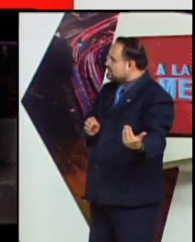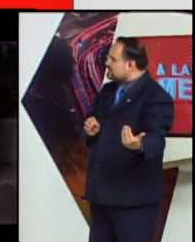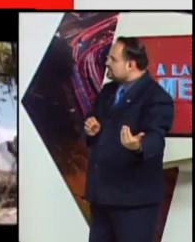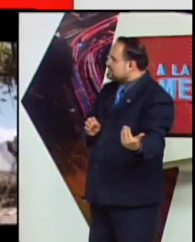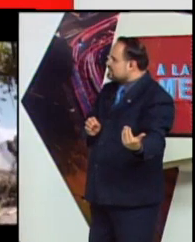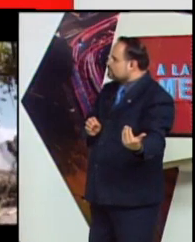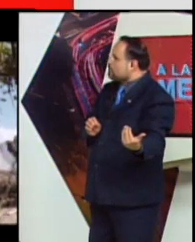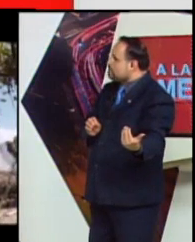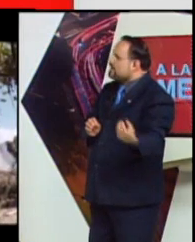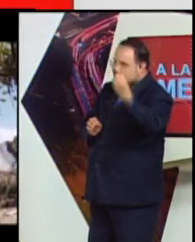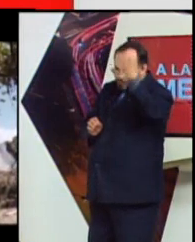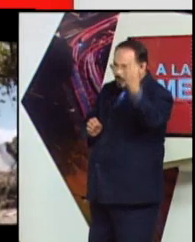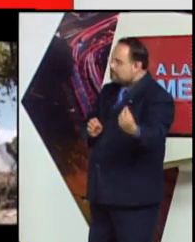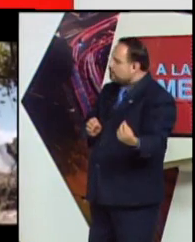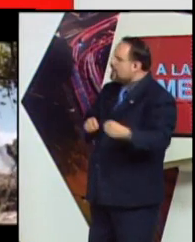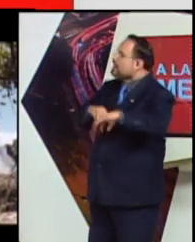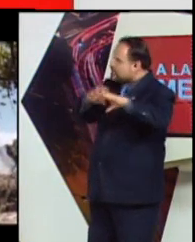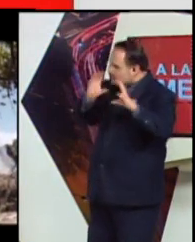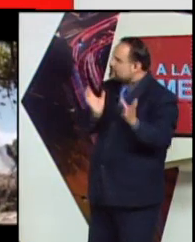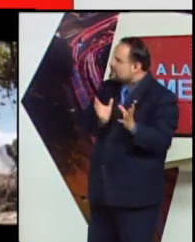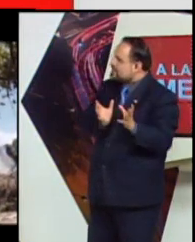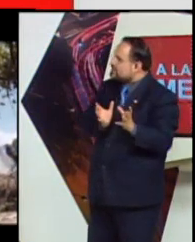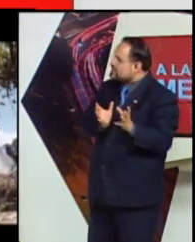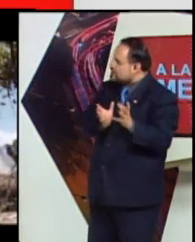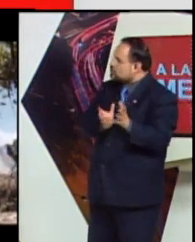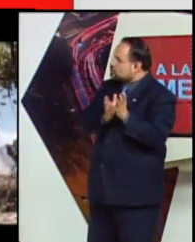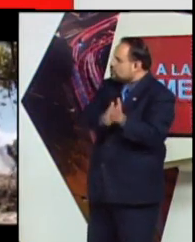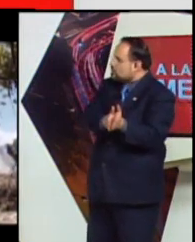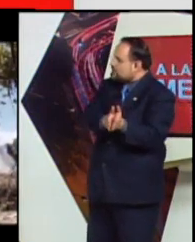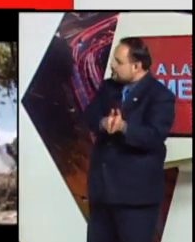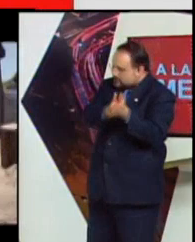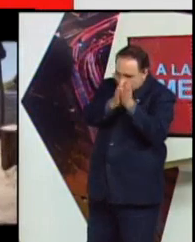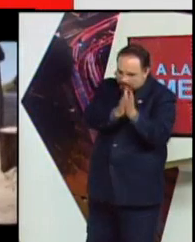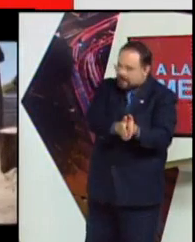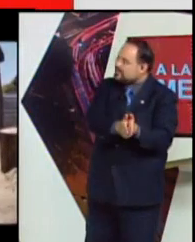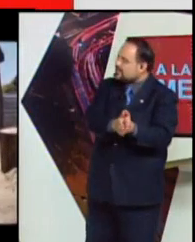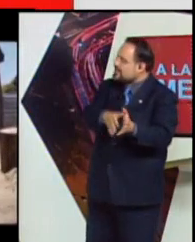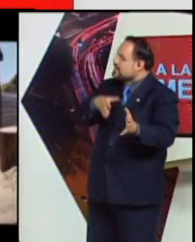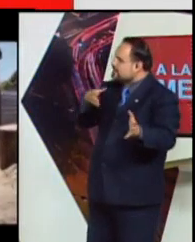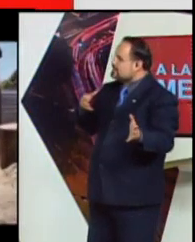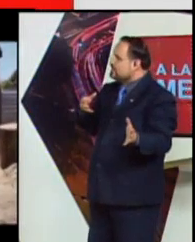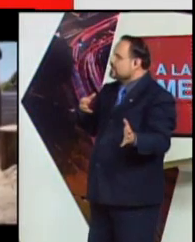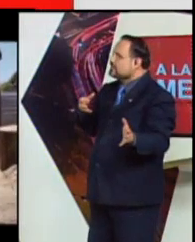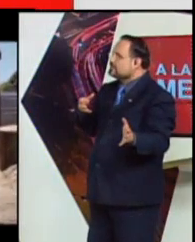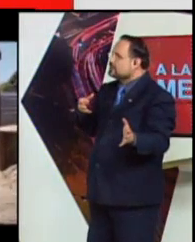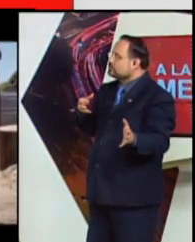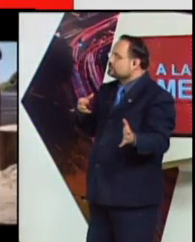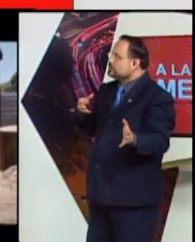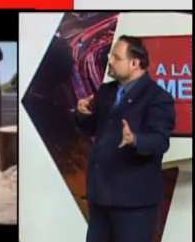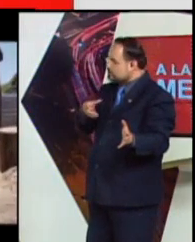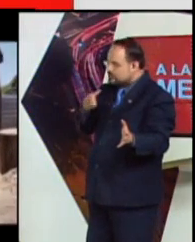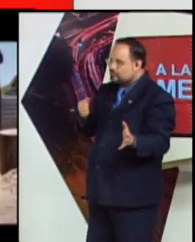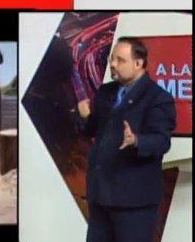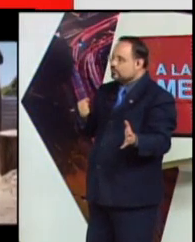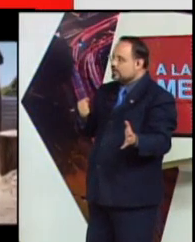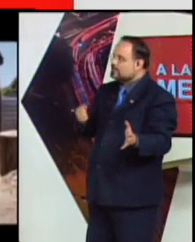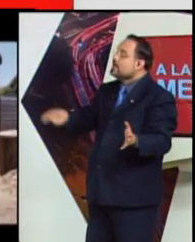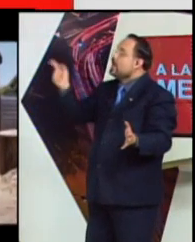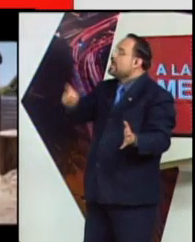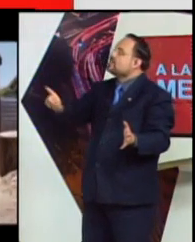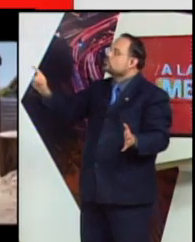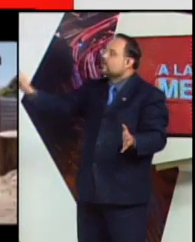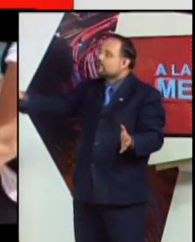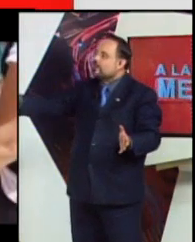adolescentes que ya son madres por la propia idiosincrasia y las costumbres a veces perversas que se tienen en ciertos sitios en ciertos lugares